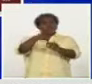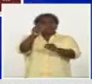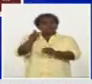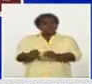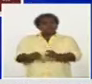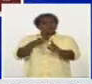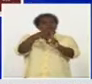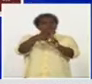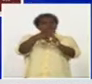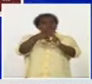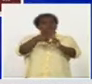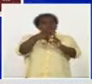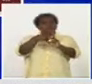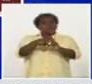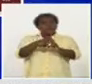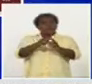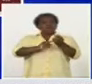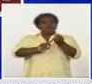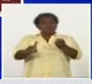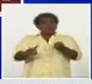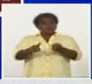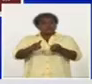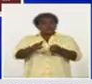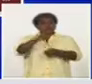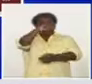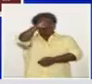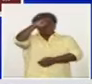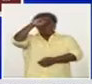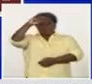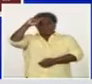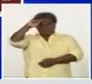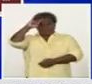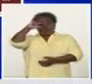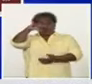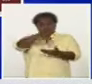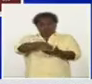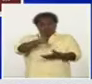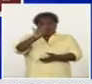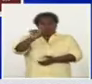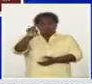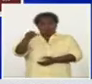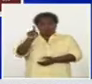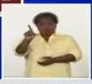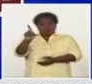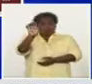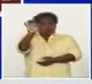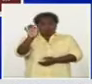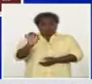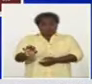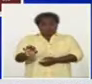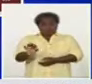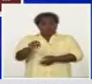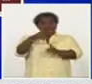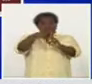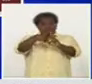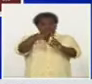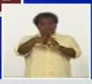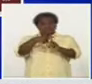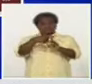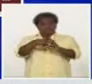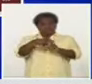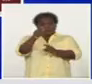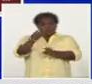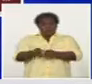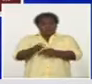procesadas, la provincia de Santi Espíritu, el 9,1% resultaron positivas a la COVID.